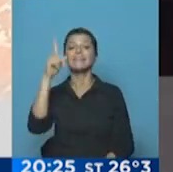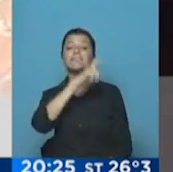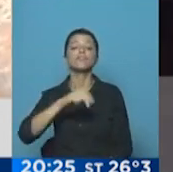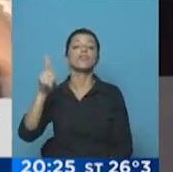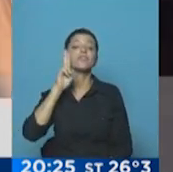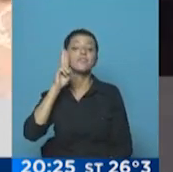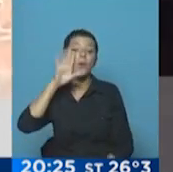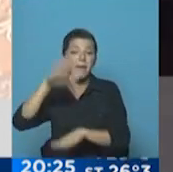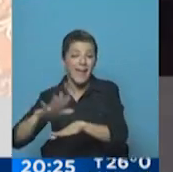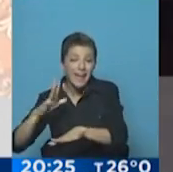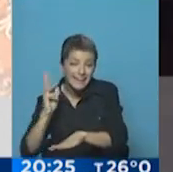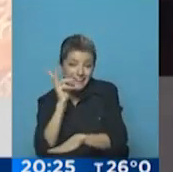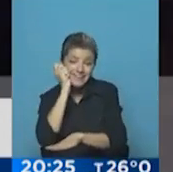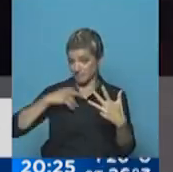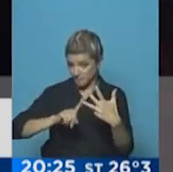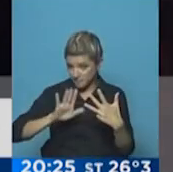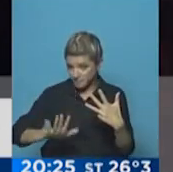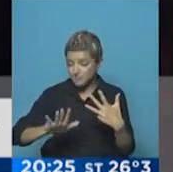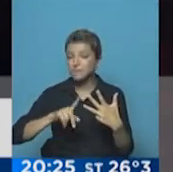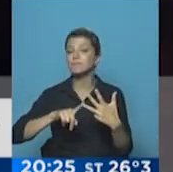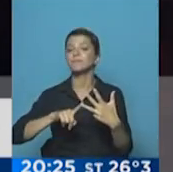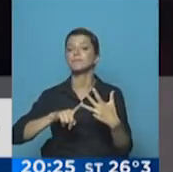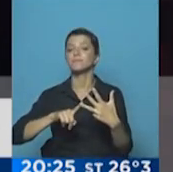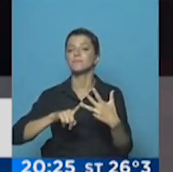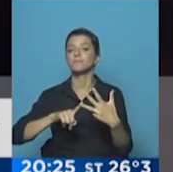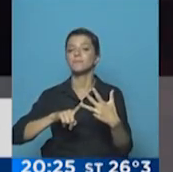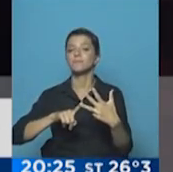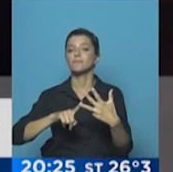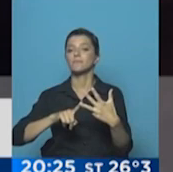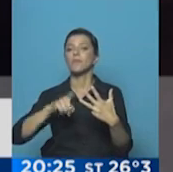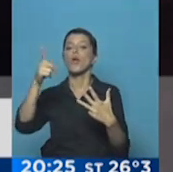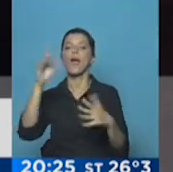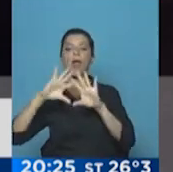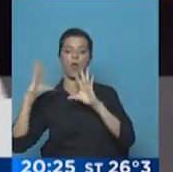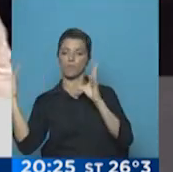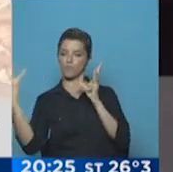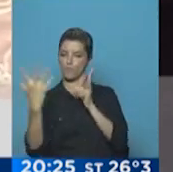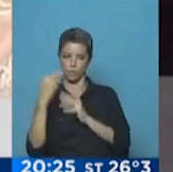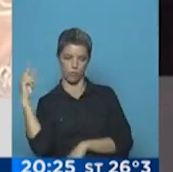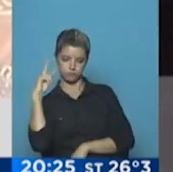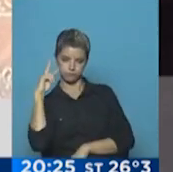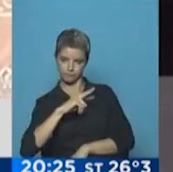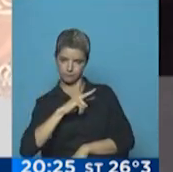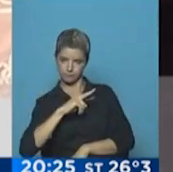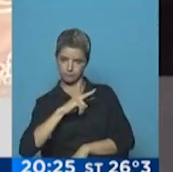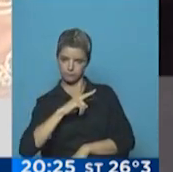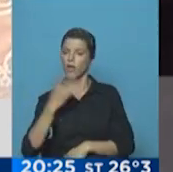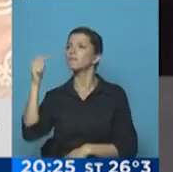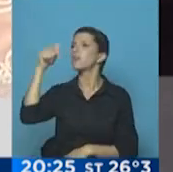119 nietos recuperados, que dejamos con el ejemplo al mundo de que no